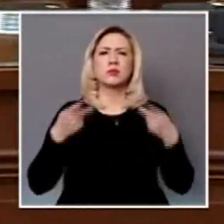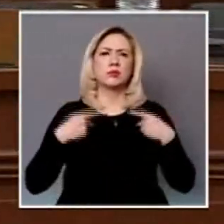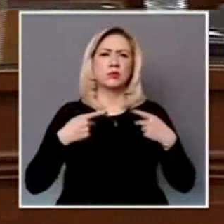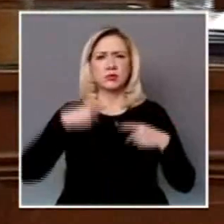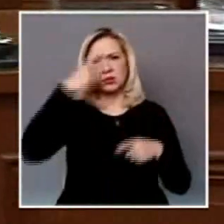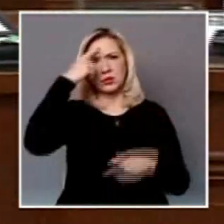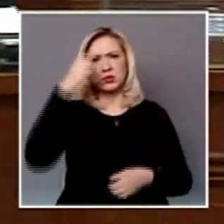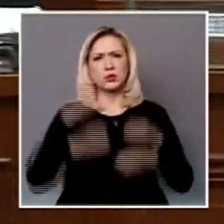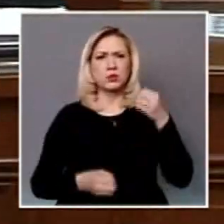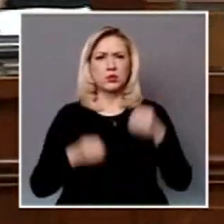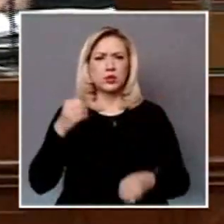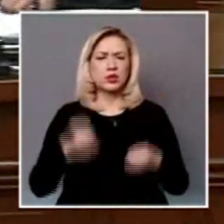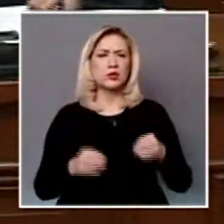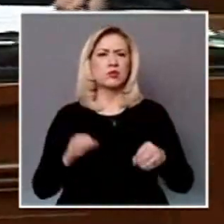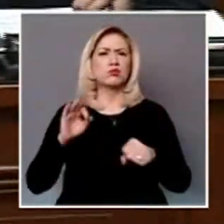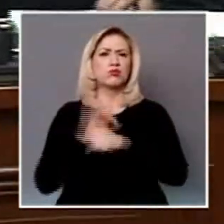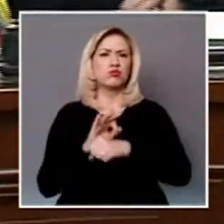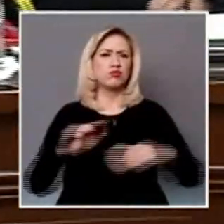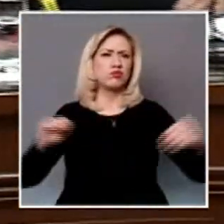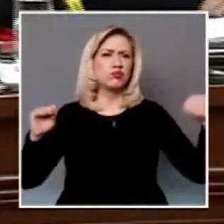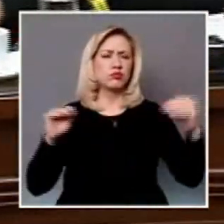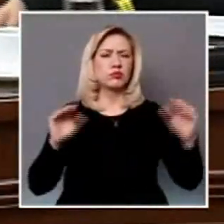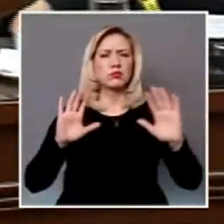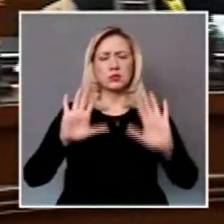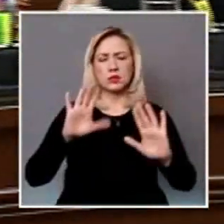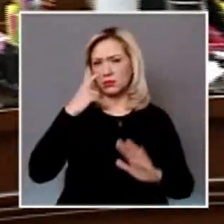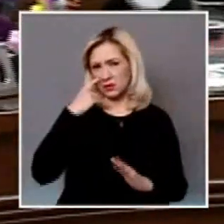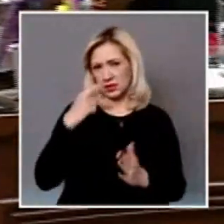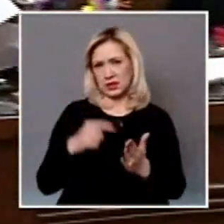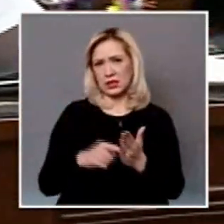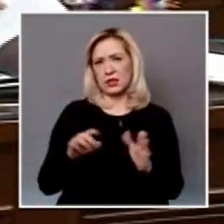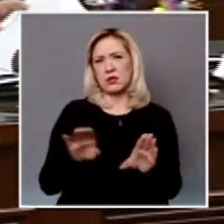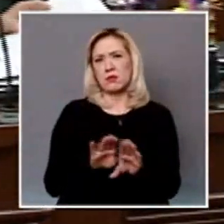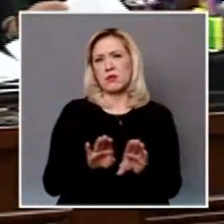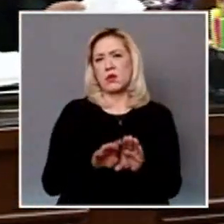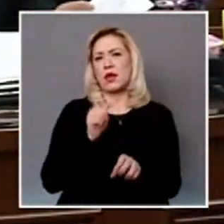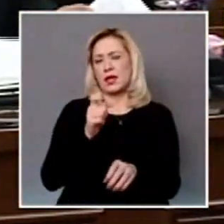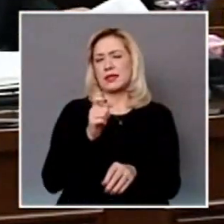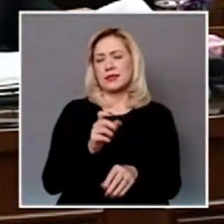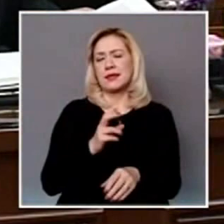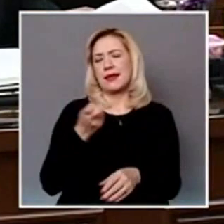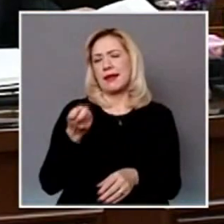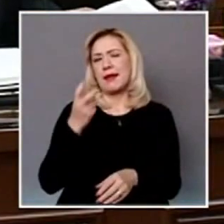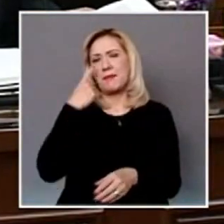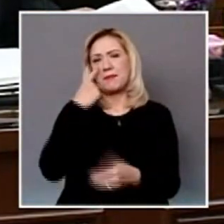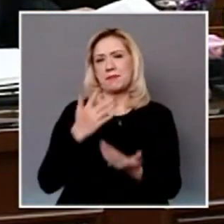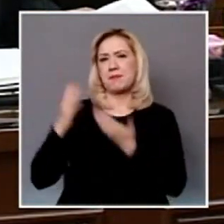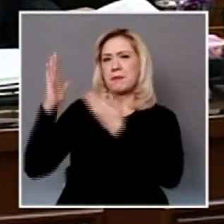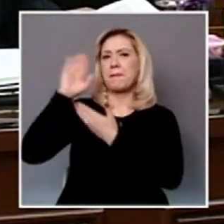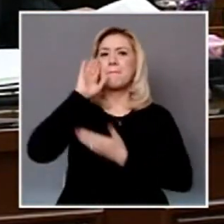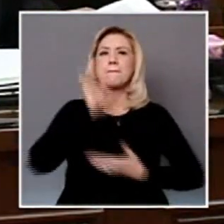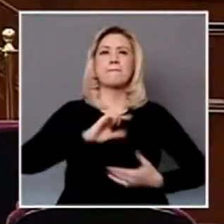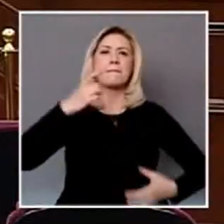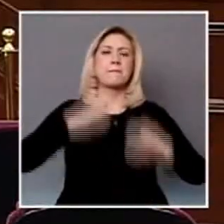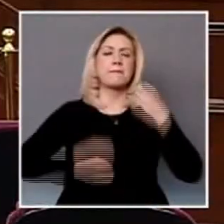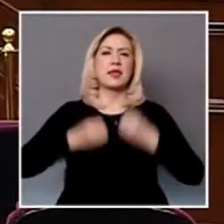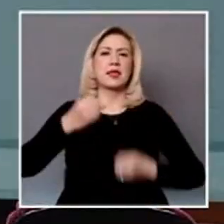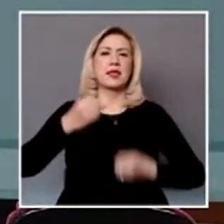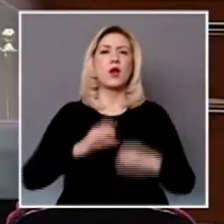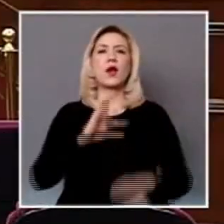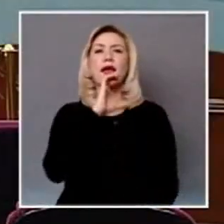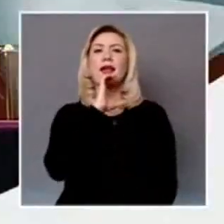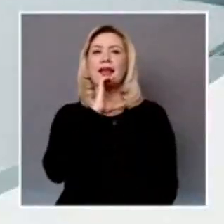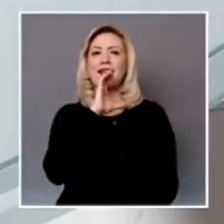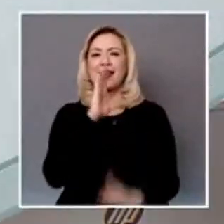equiparación. Escuchemos estos criterios jurisprudenciales de la voz del ministro ponente Juan Luis González Alcántara